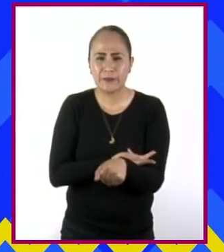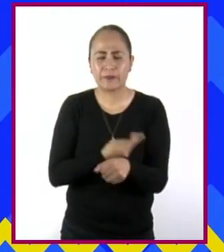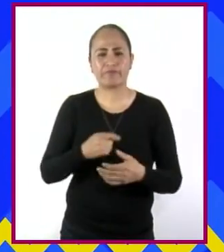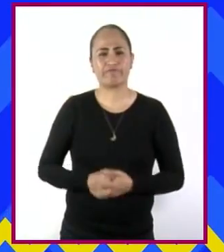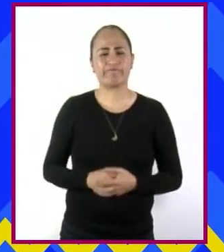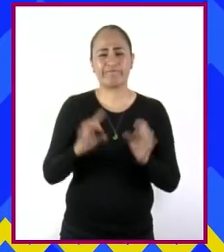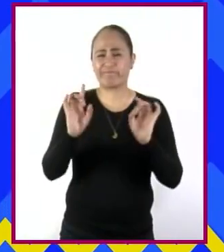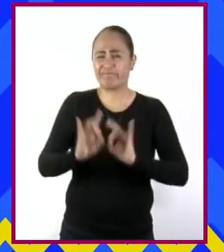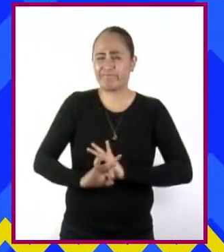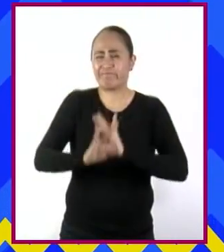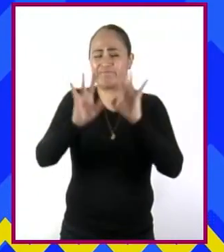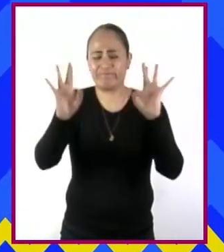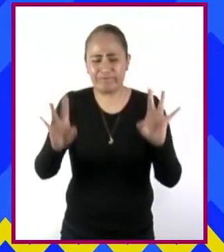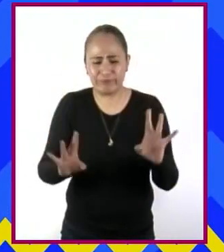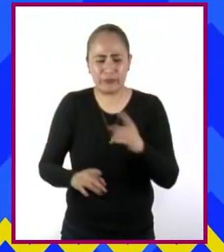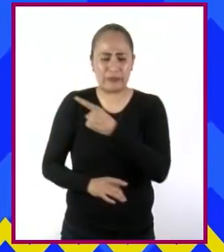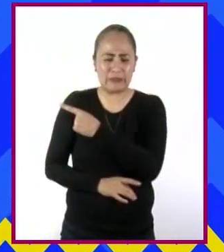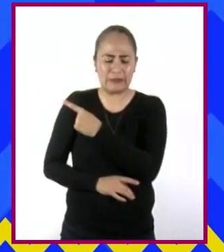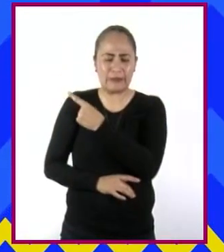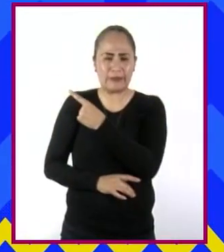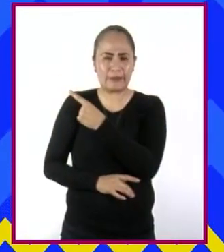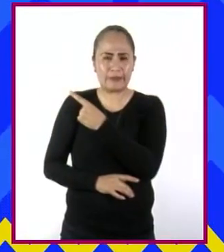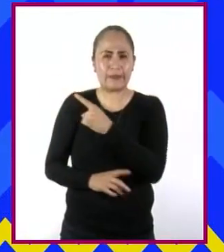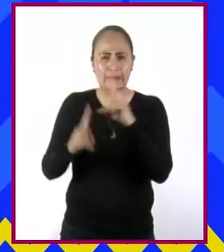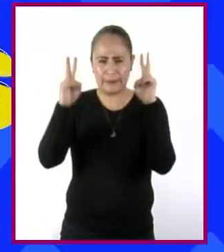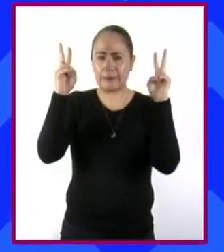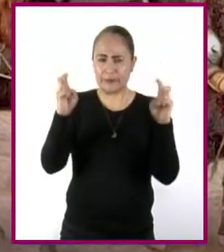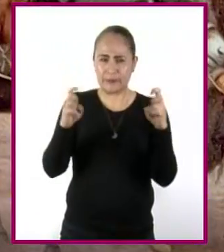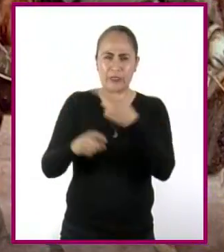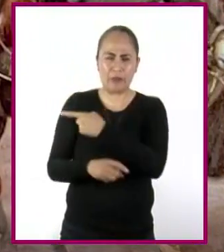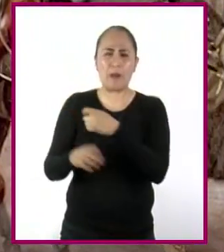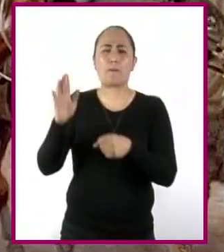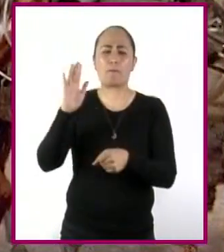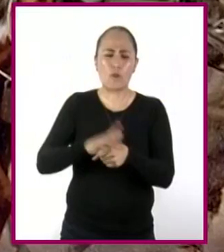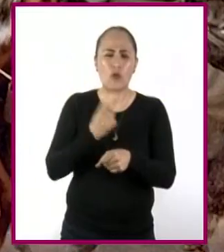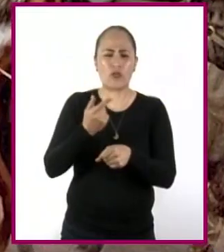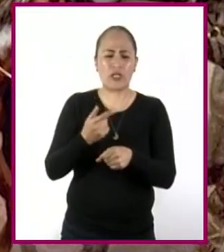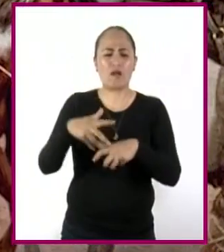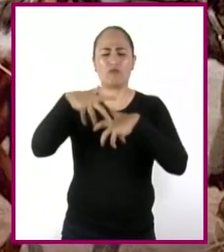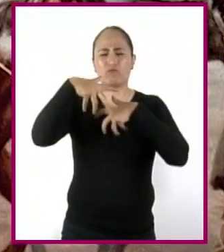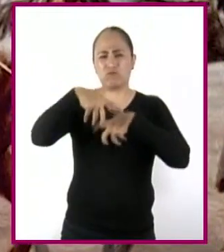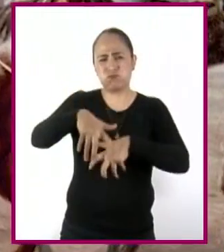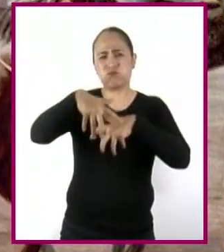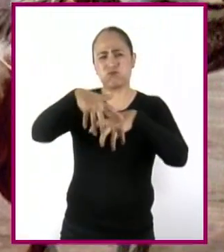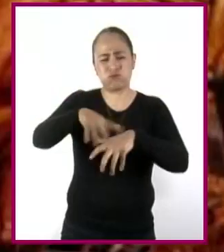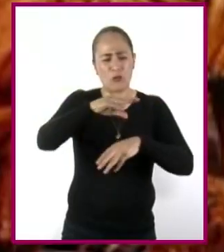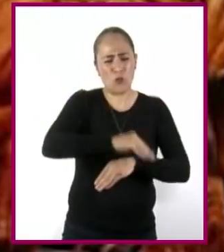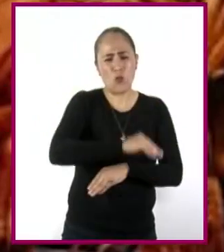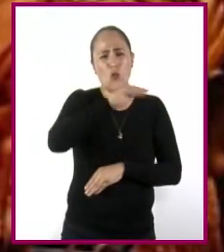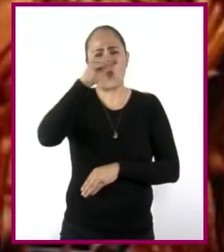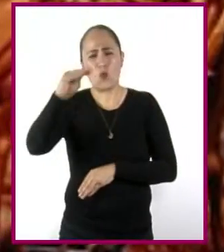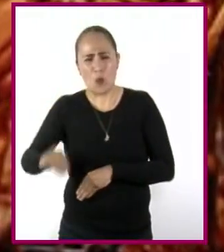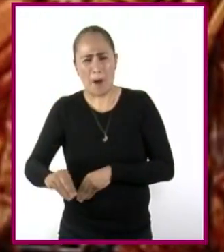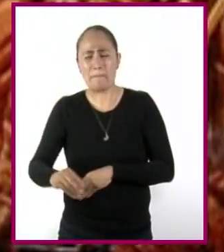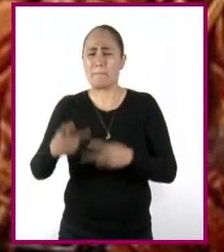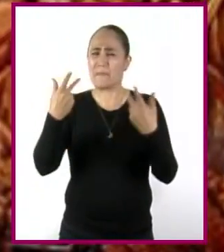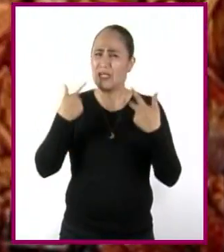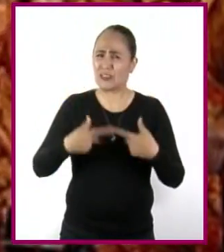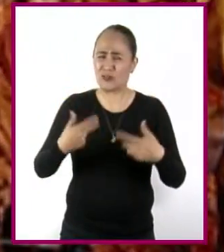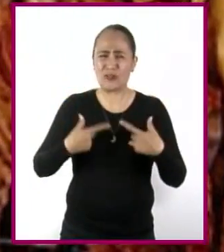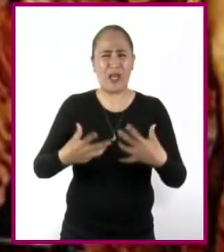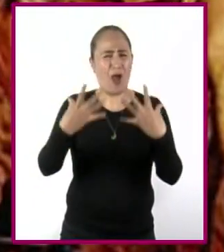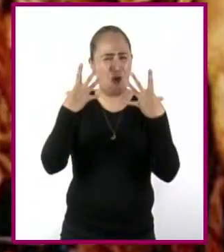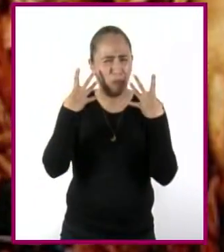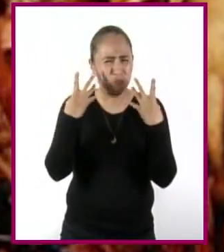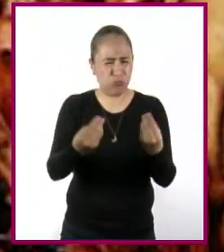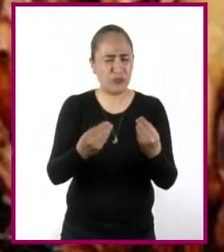el episodio llamado El Sendero de Lágrimas, porque durante el trayecto migratorio murieron miles de